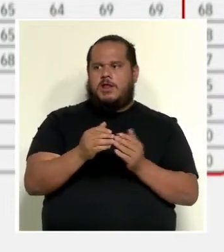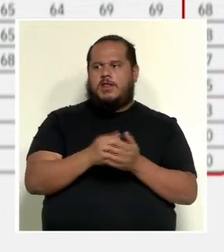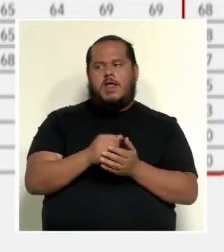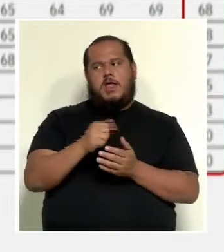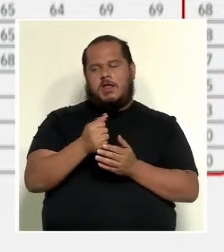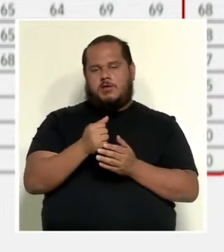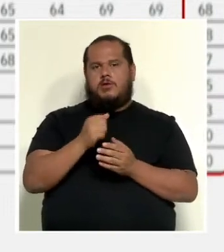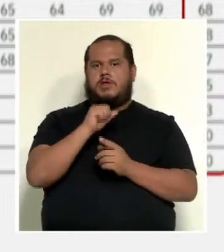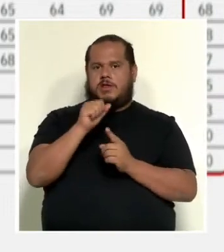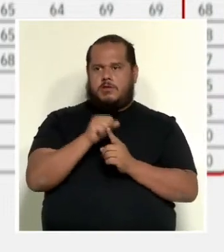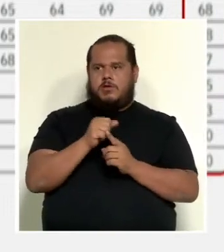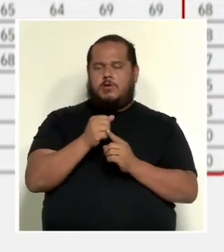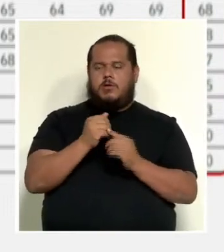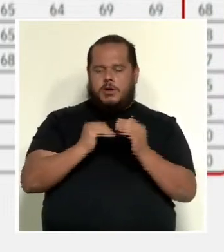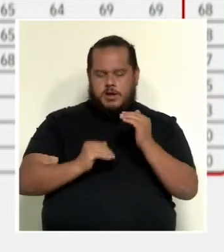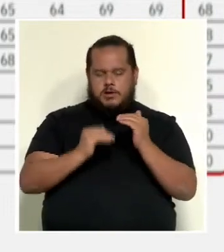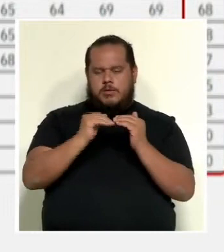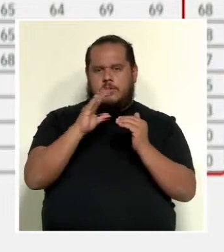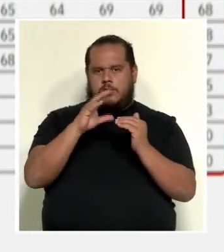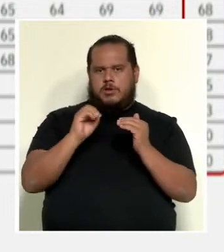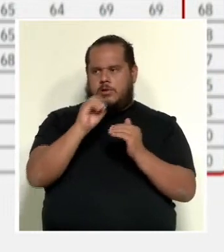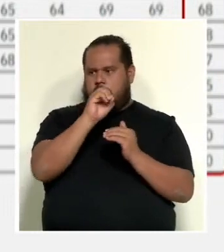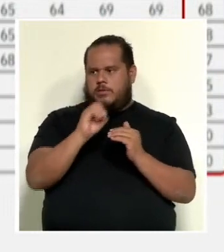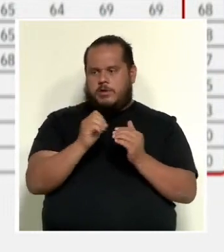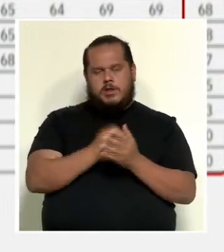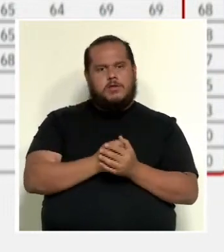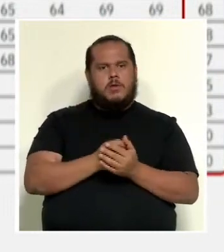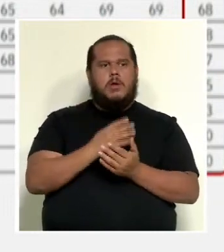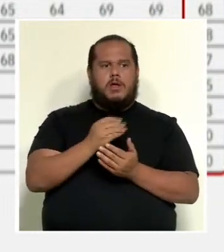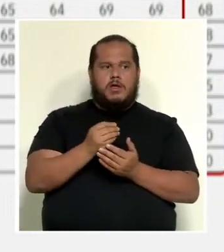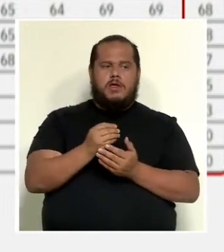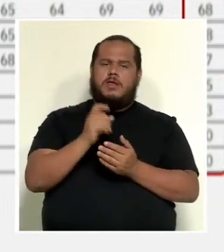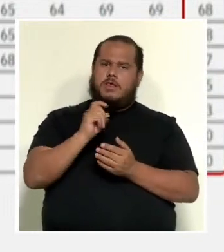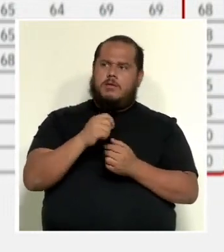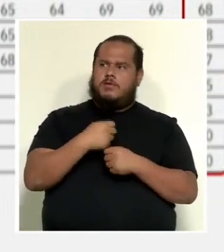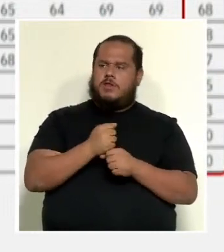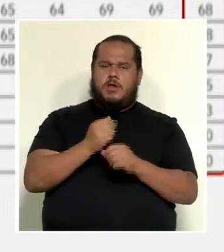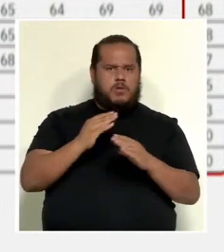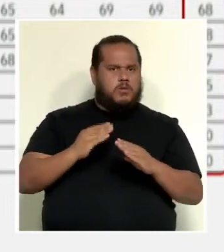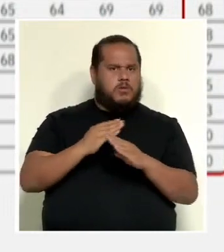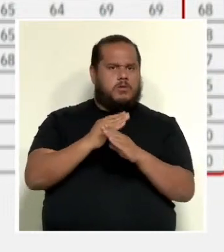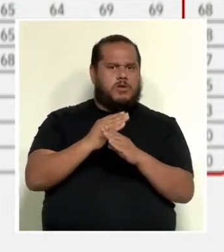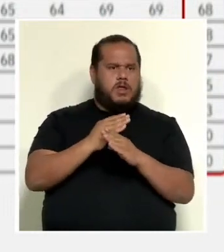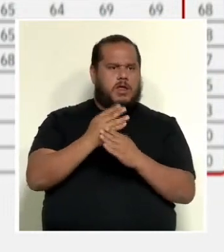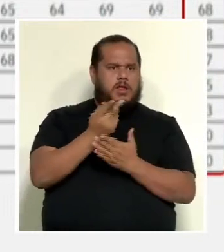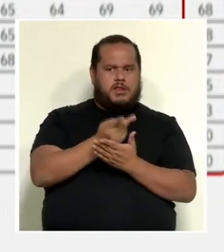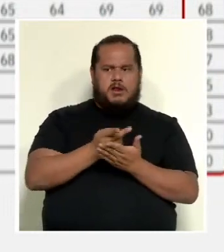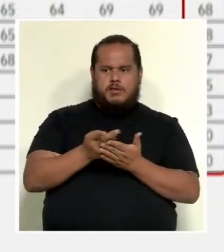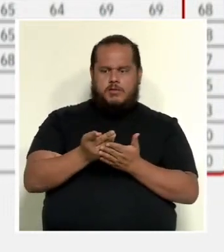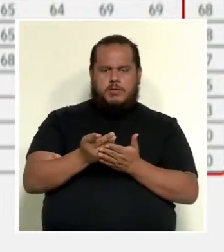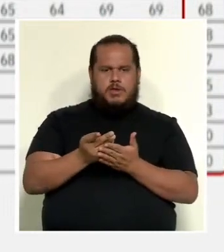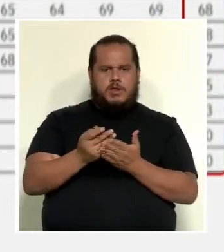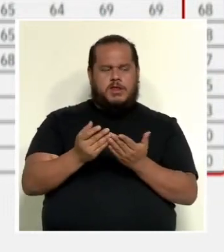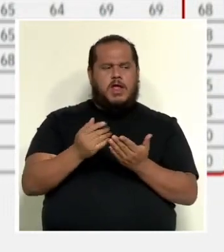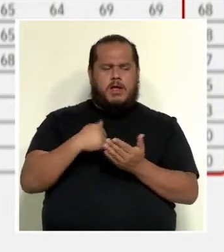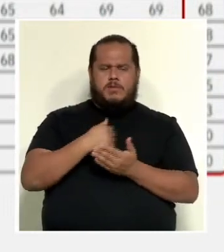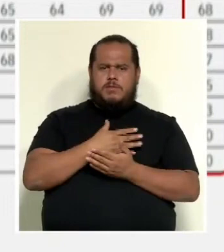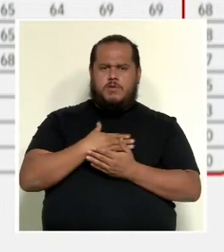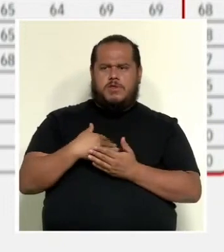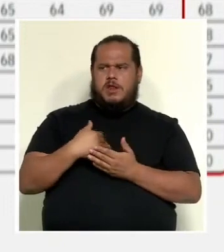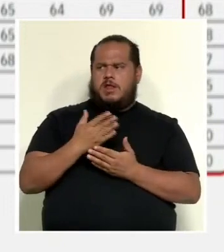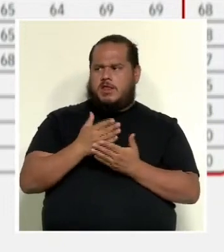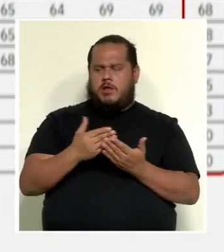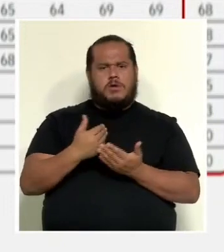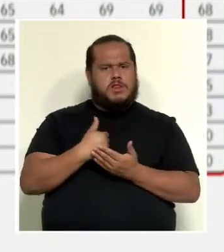que lleguemos casi a un 50%, y hay que hacer un cruce de las provincias costeras. A mí me gustaría, es algo que tengo